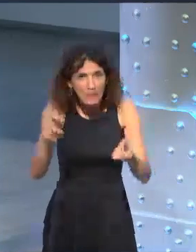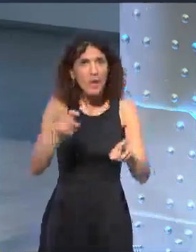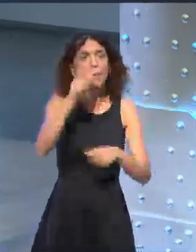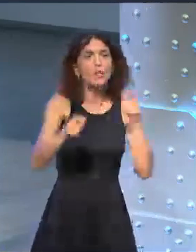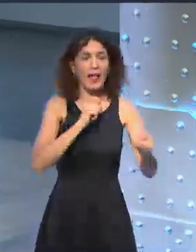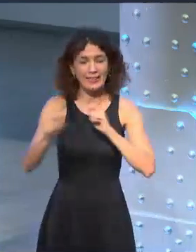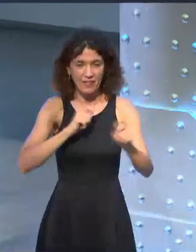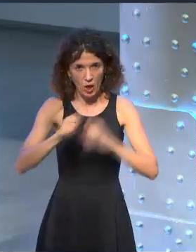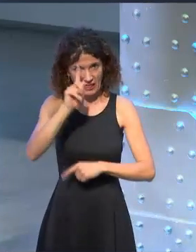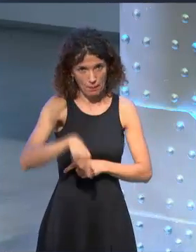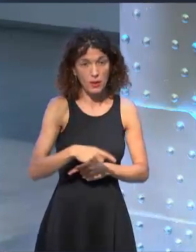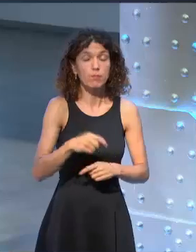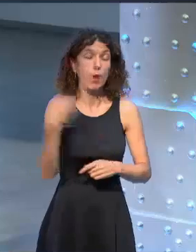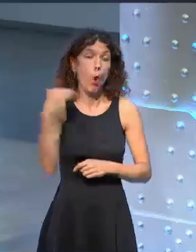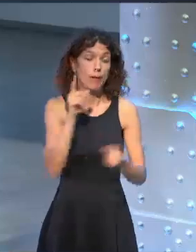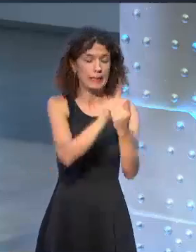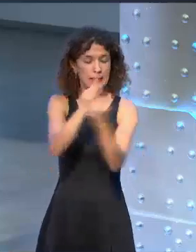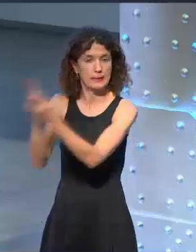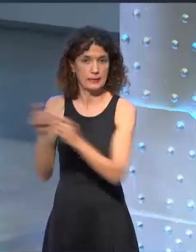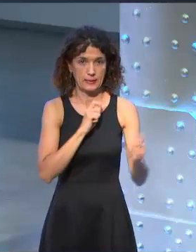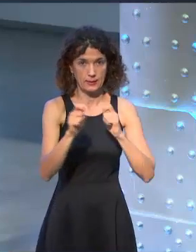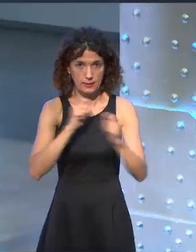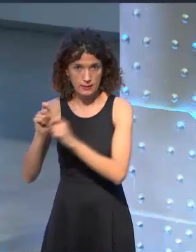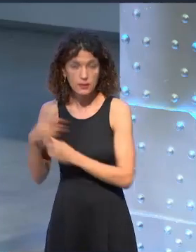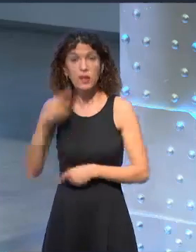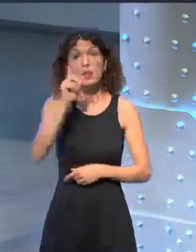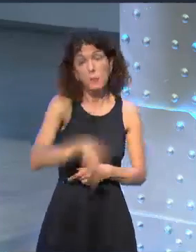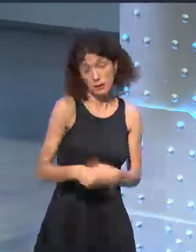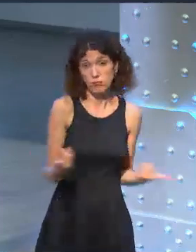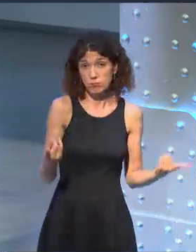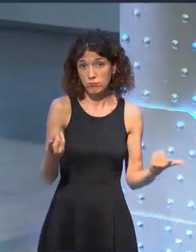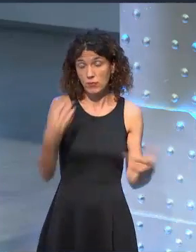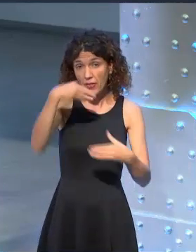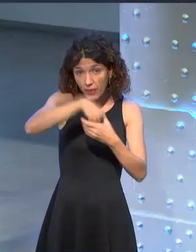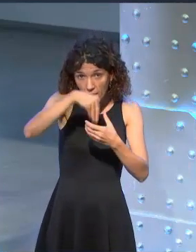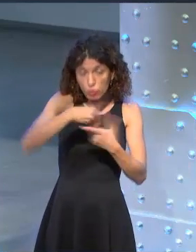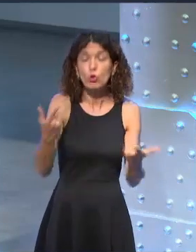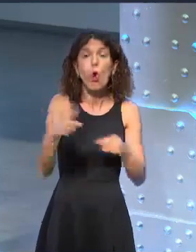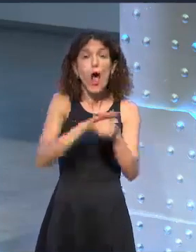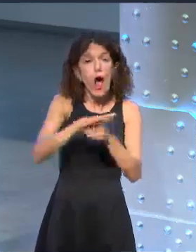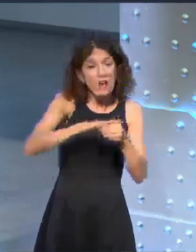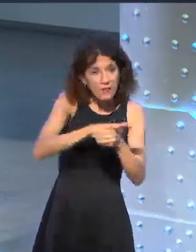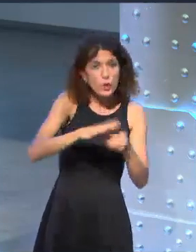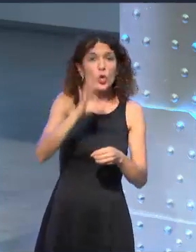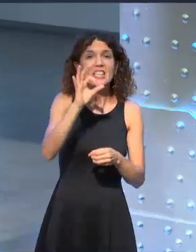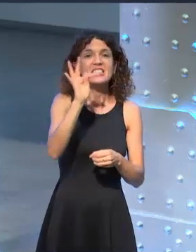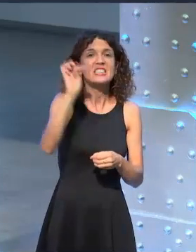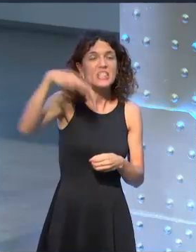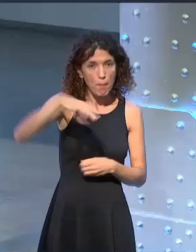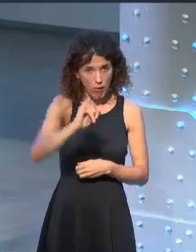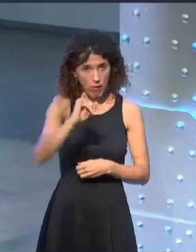que hemos entrevistado, personas jóvenes y personas que están dentro ya del ámbito STEM